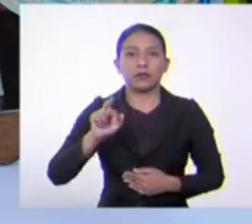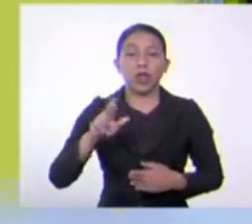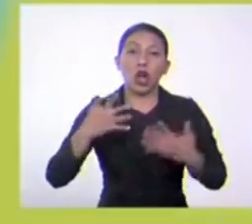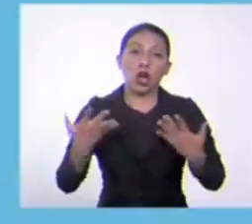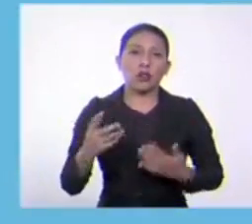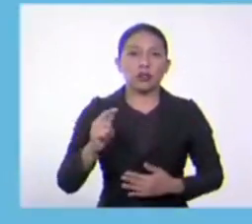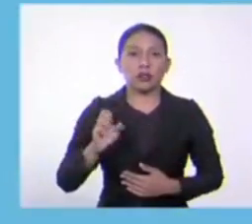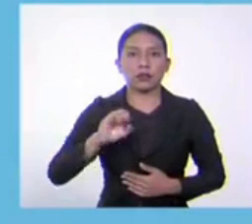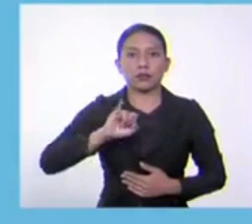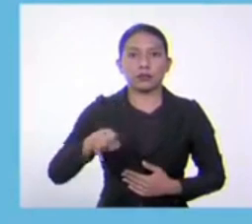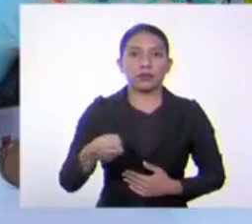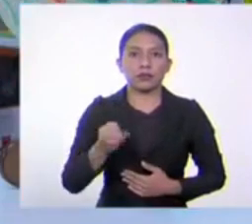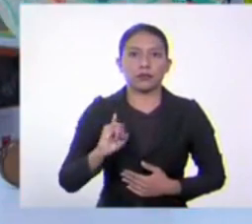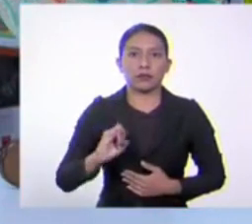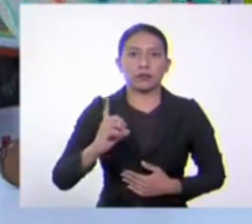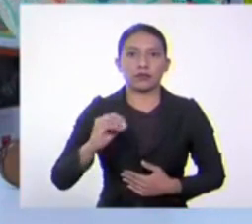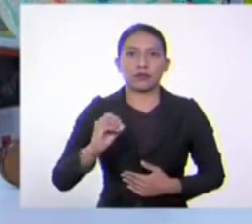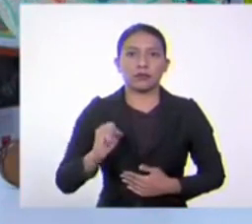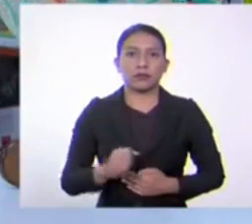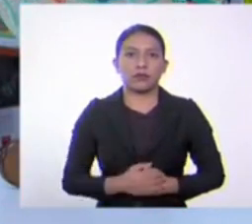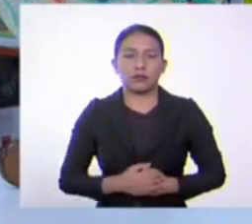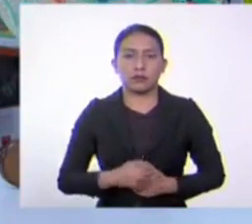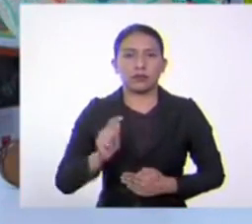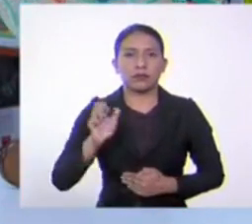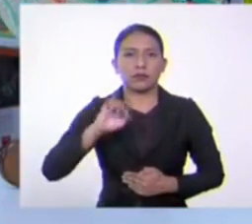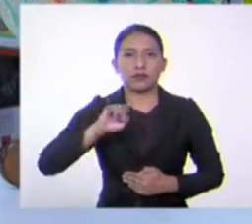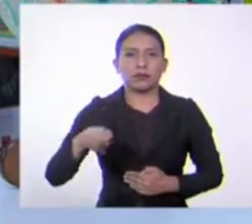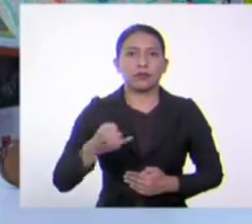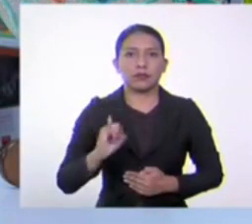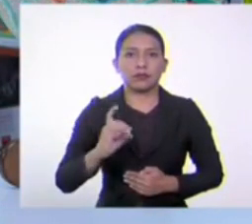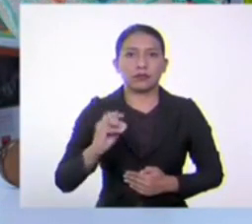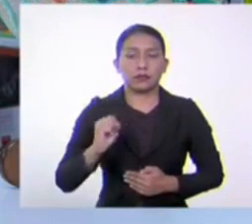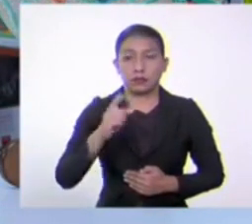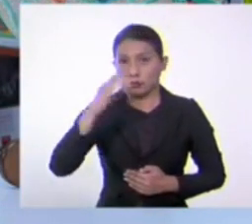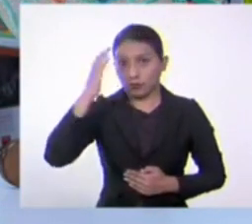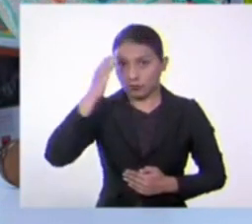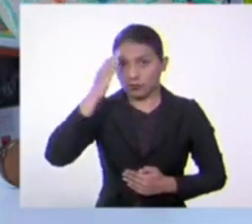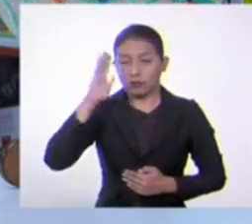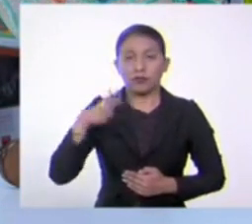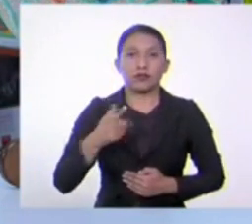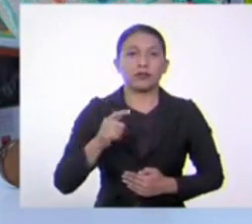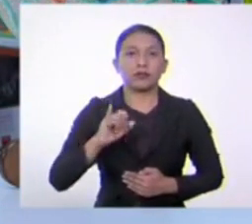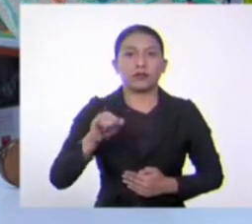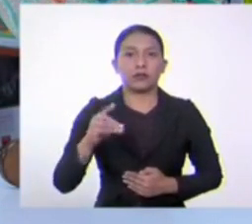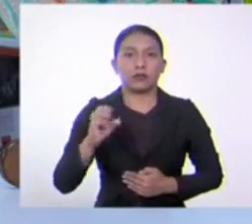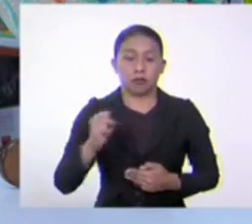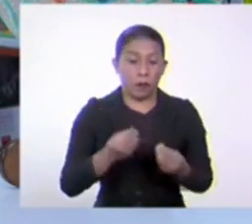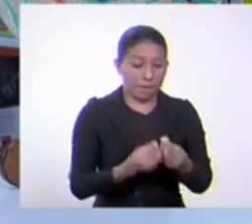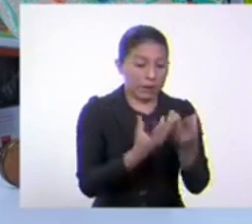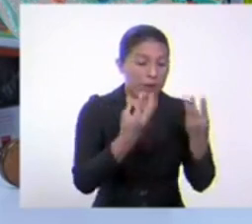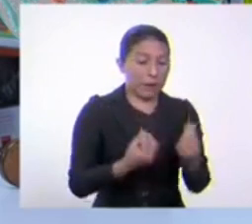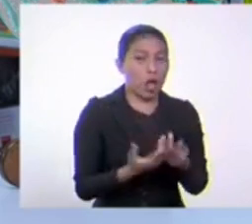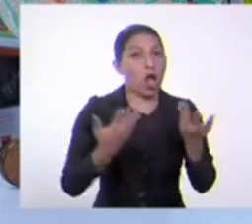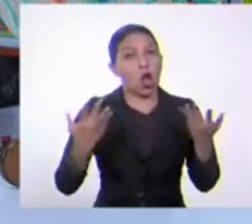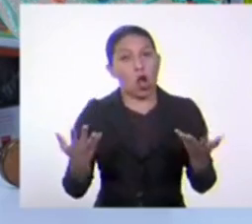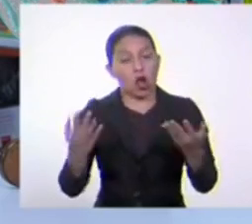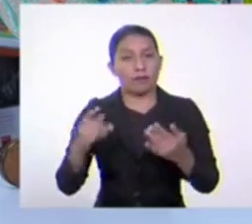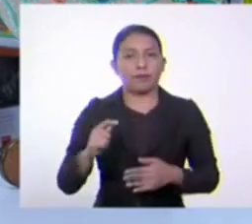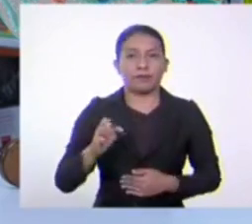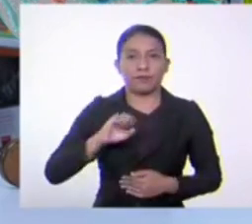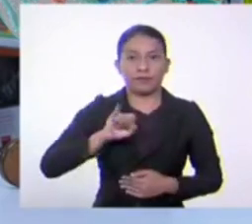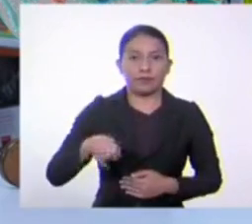tejido. Al hablar de tejidos, sabemos que existen tejidos vegetales y tejidos